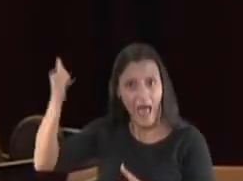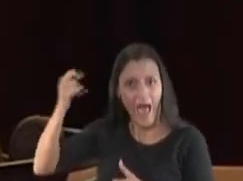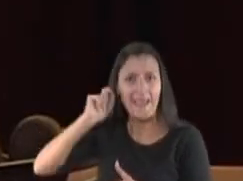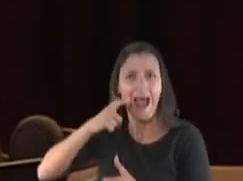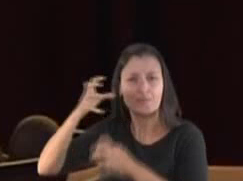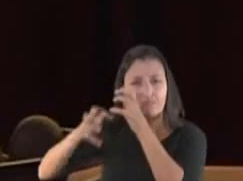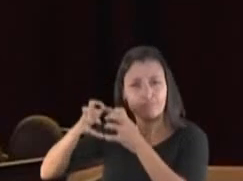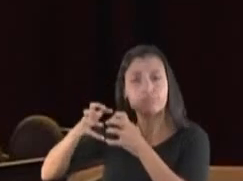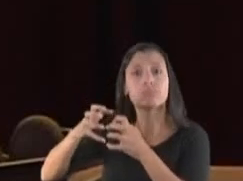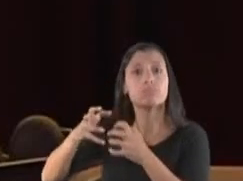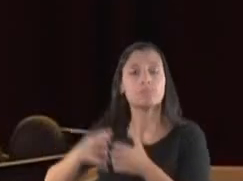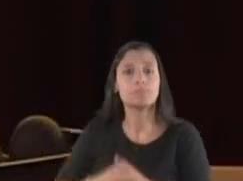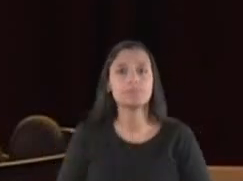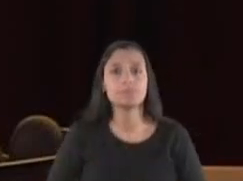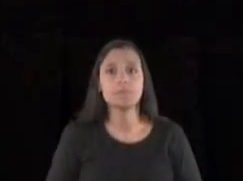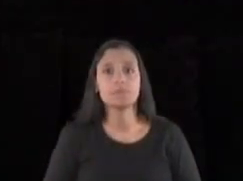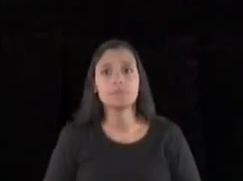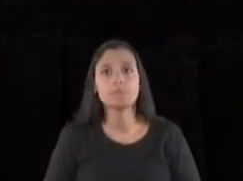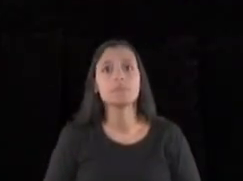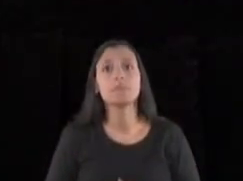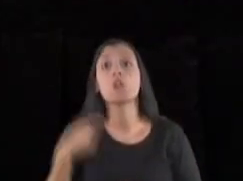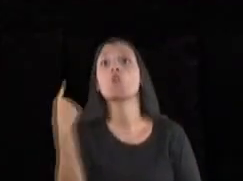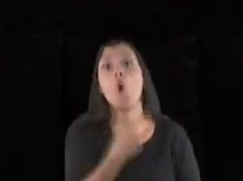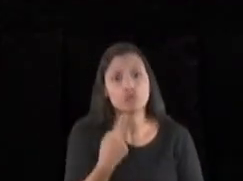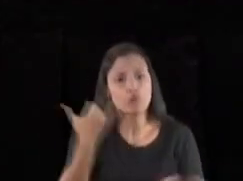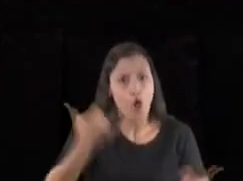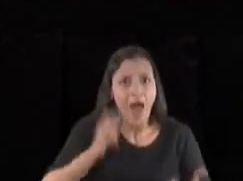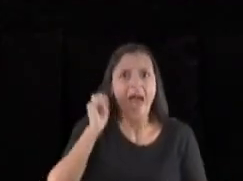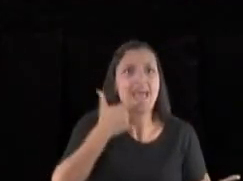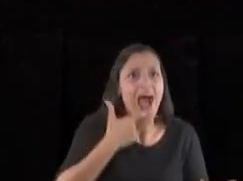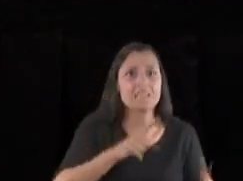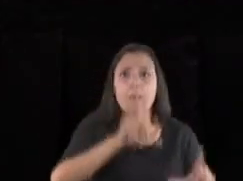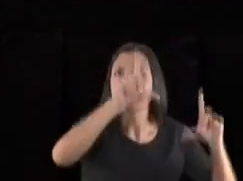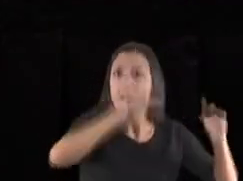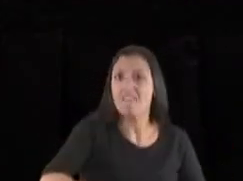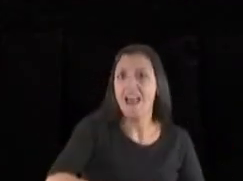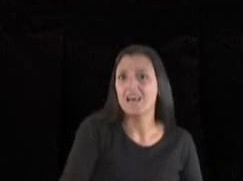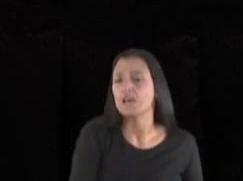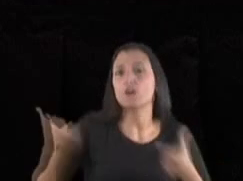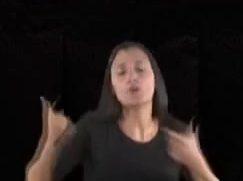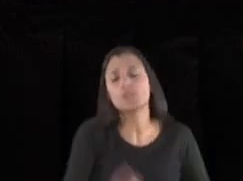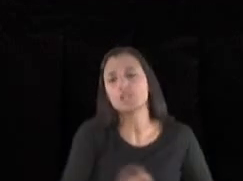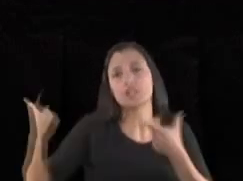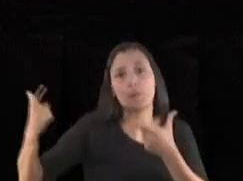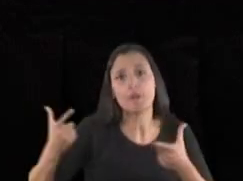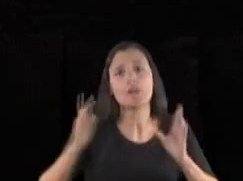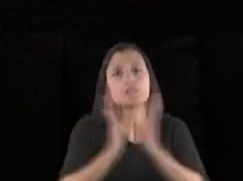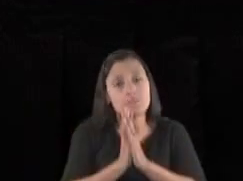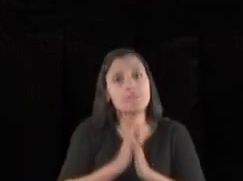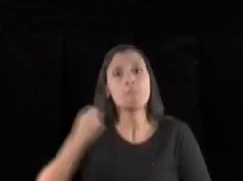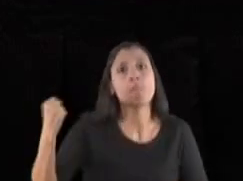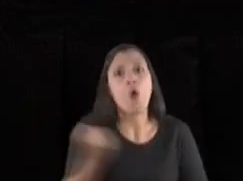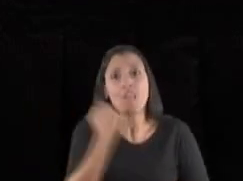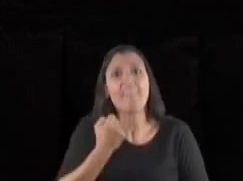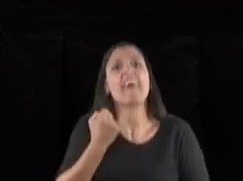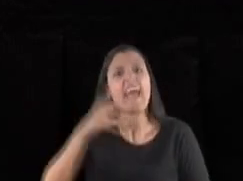Y el otro día le decía a Boris, bueno, mira, nosotros ahora tenemos un montón de gas, te cuesta mucho más barato comprar el gas que tenemos nosotros que seguir comprando